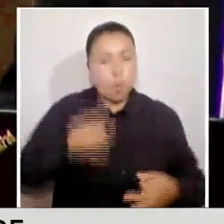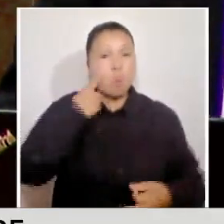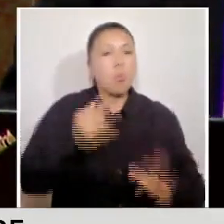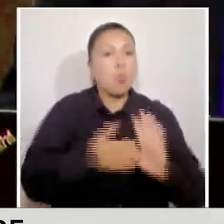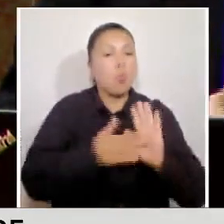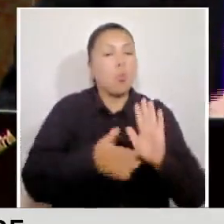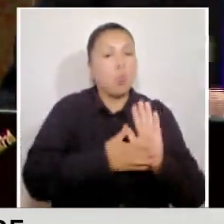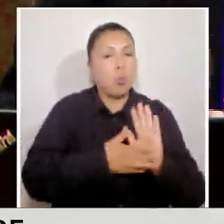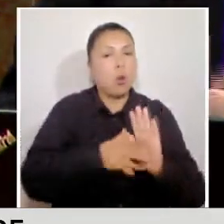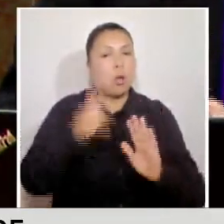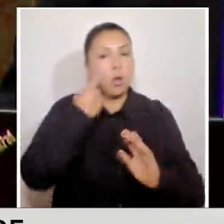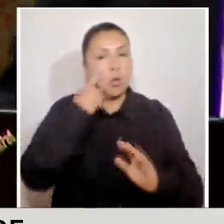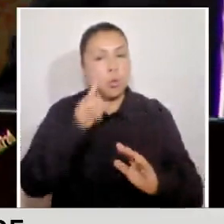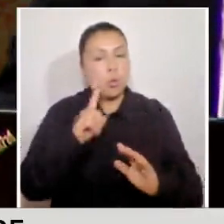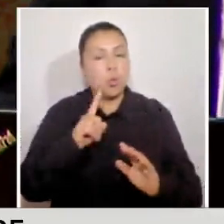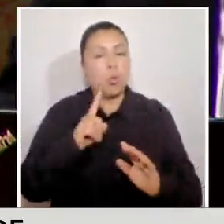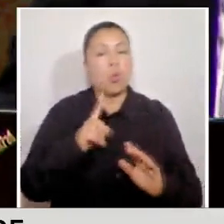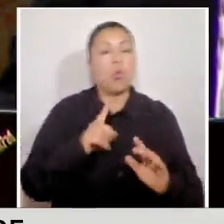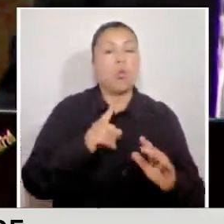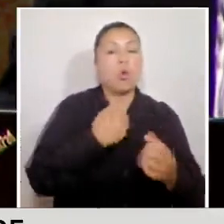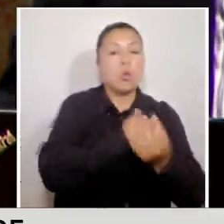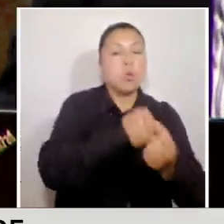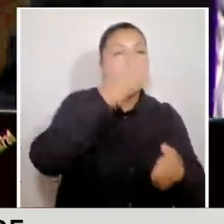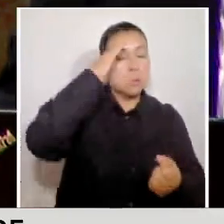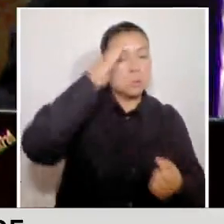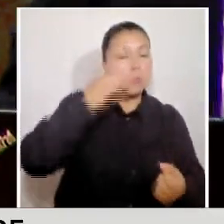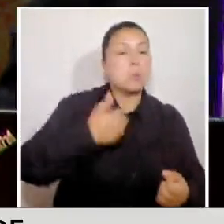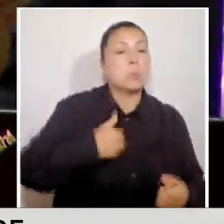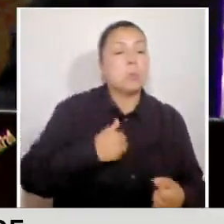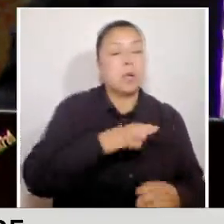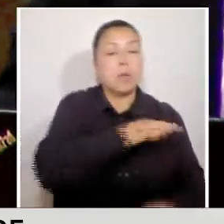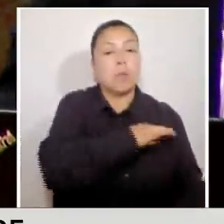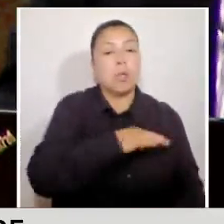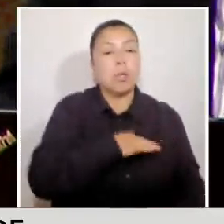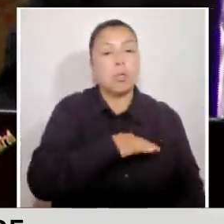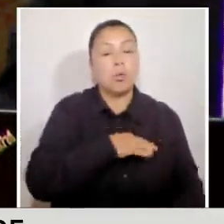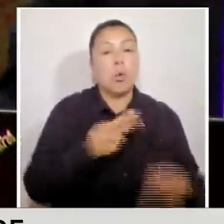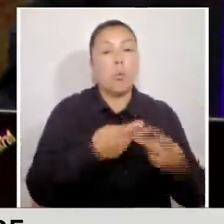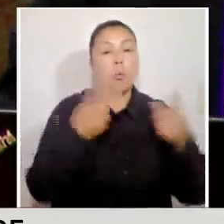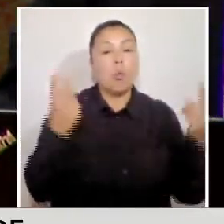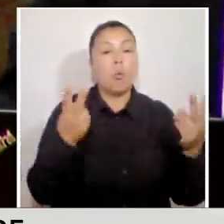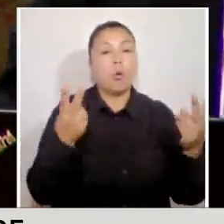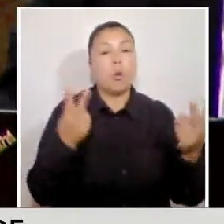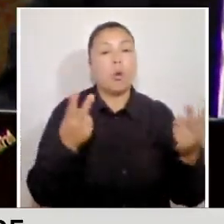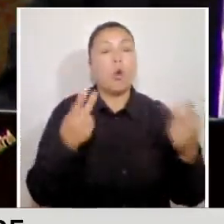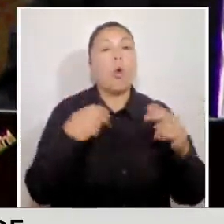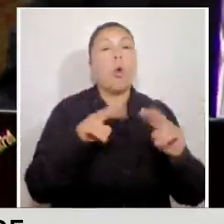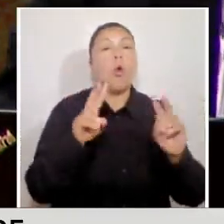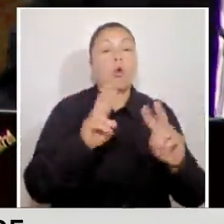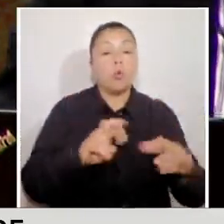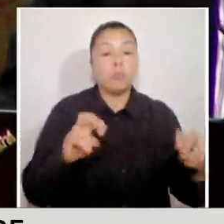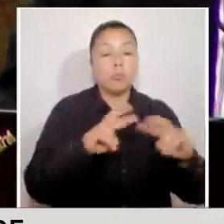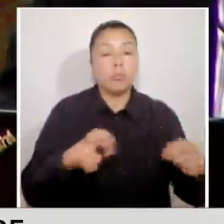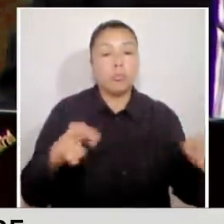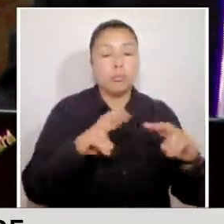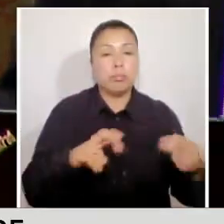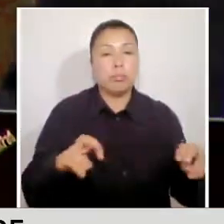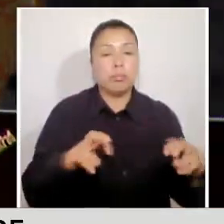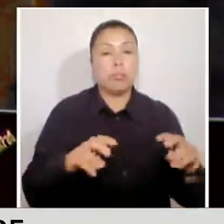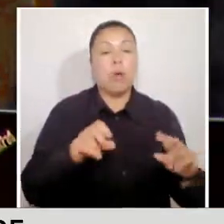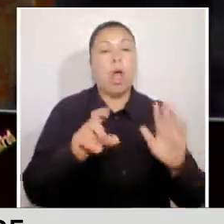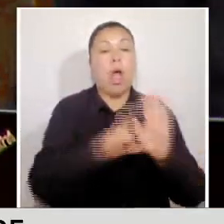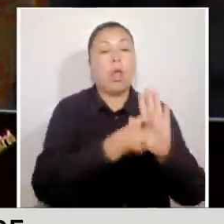desconocidos por la por las policías y el Ministerio Público respecto de investigaciones relativas a los delitos de